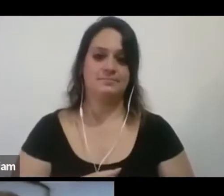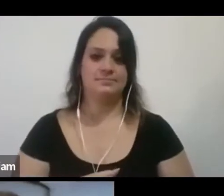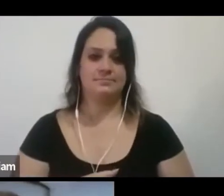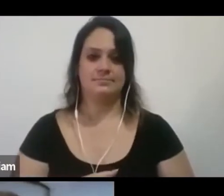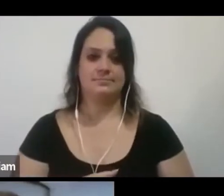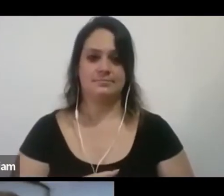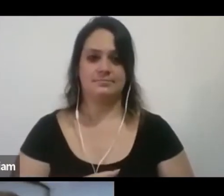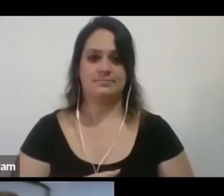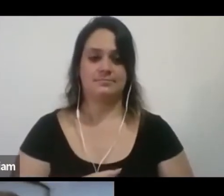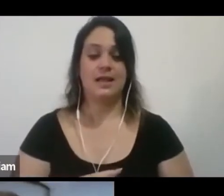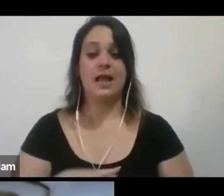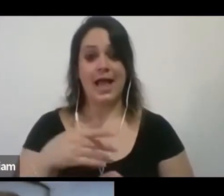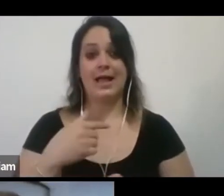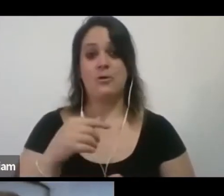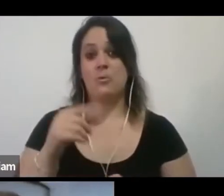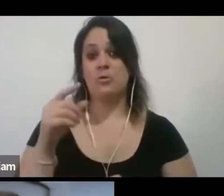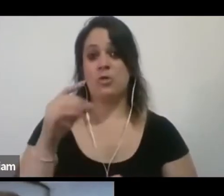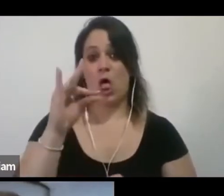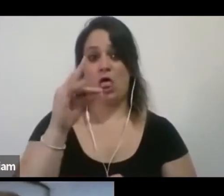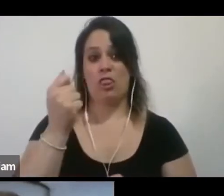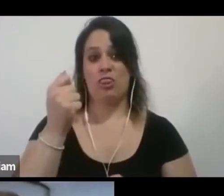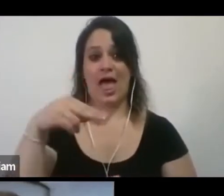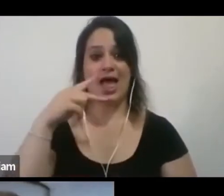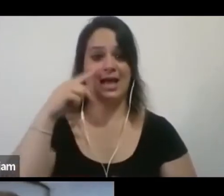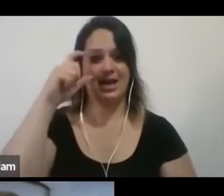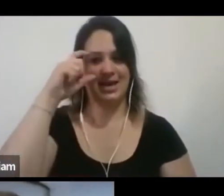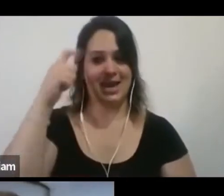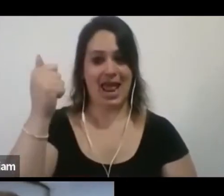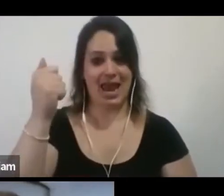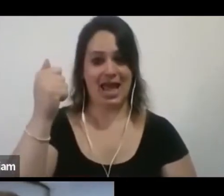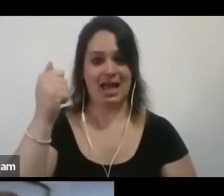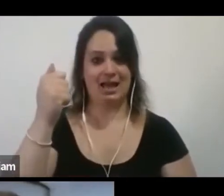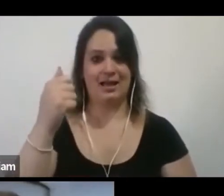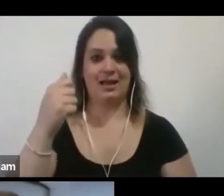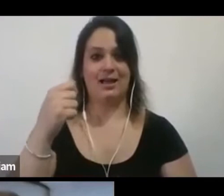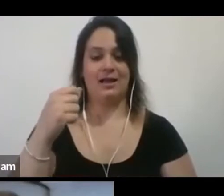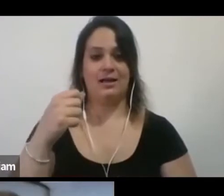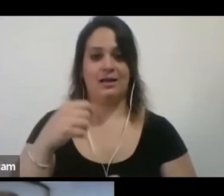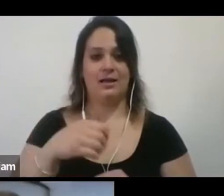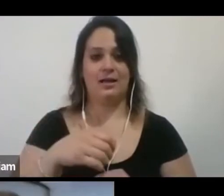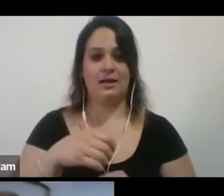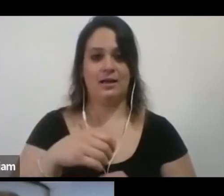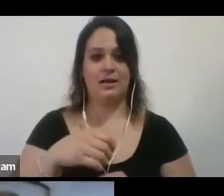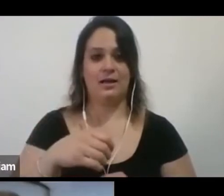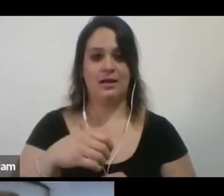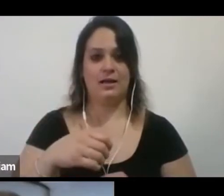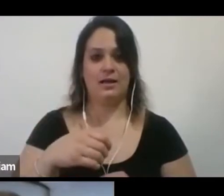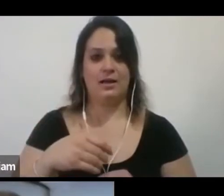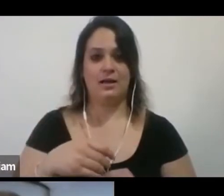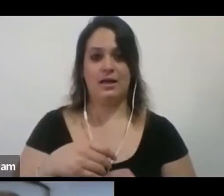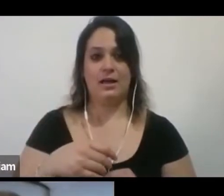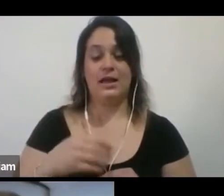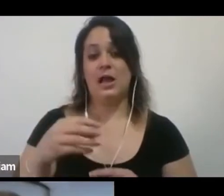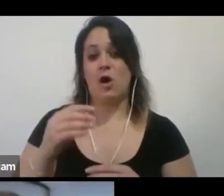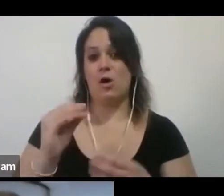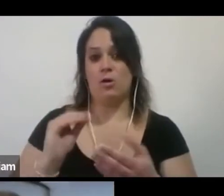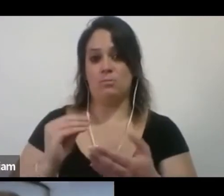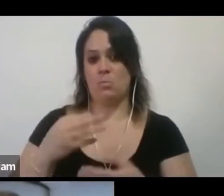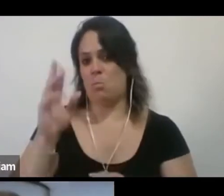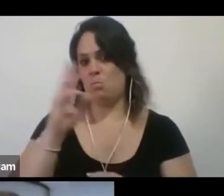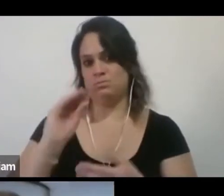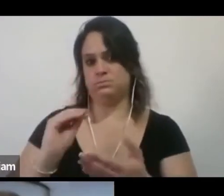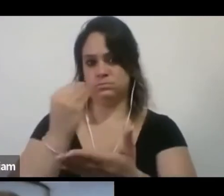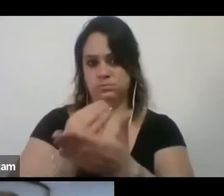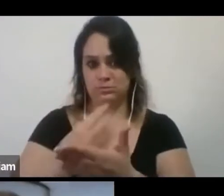cuando Daniela asumió de directora en los Centros de Desarrollo Infantil y Familiar,